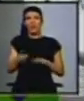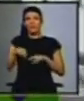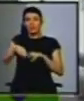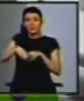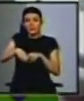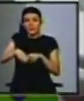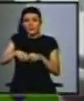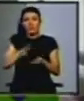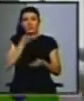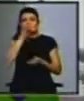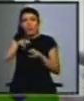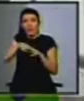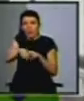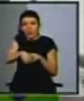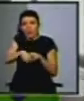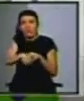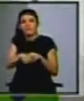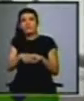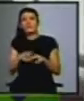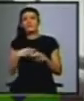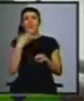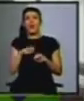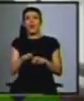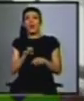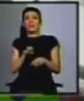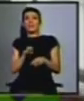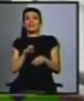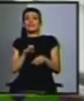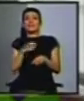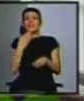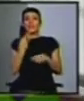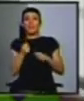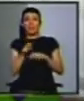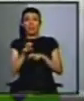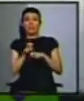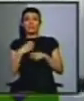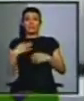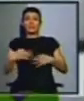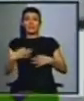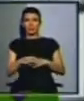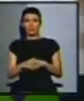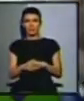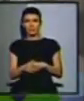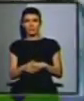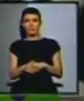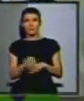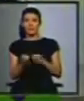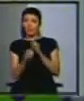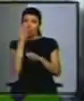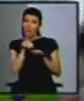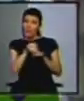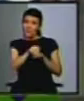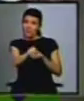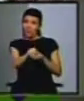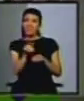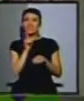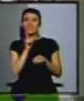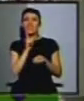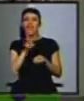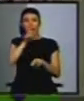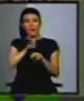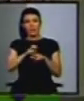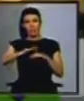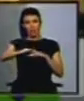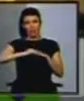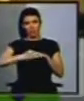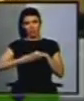por eso uno se resbala, tiene que echarse bien para atrás para asegurarse. Los nuevos buses tendrán asientos en ángulo recto, estarán